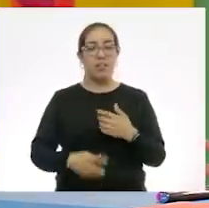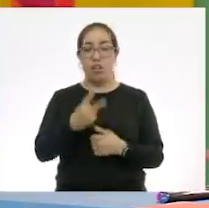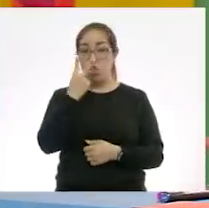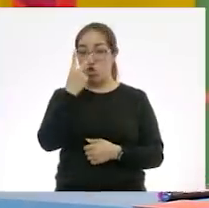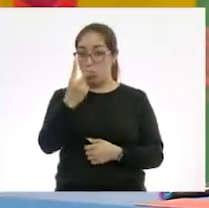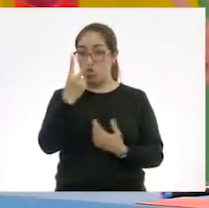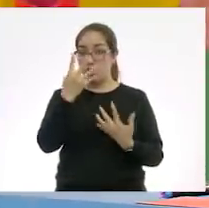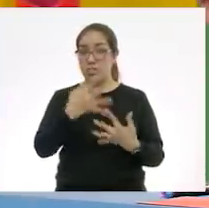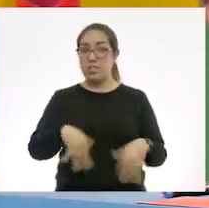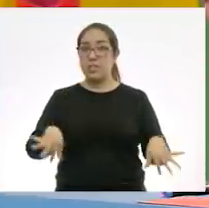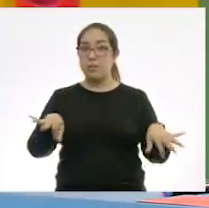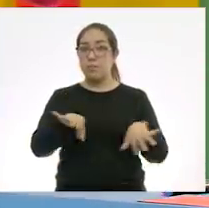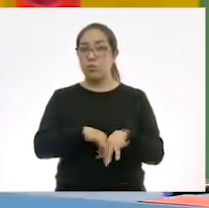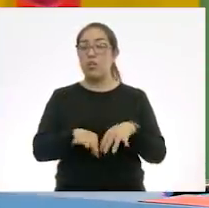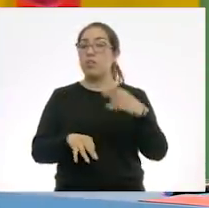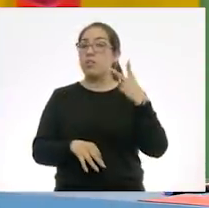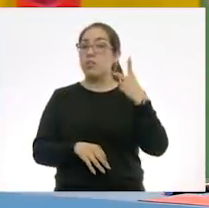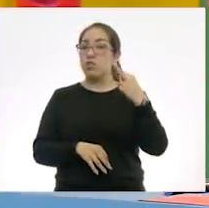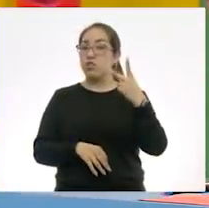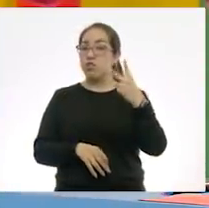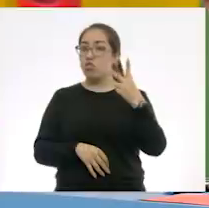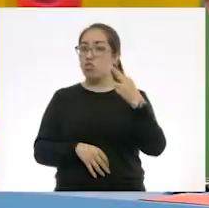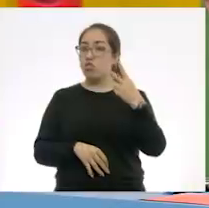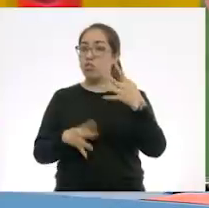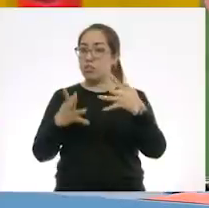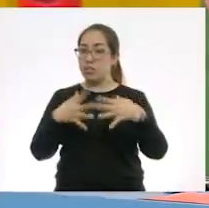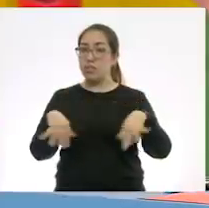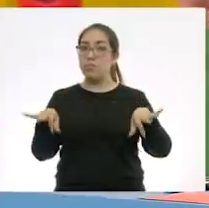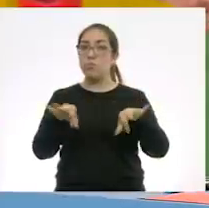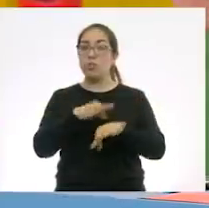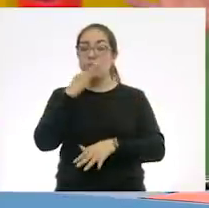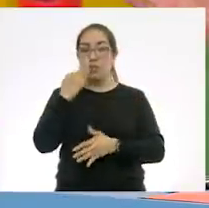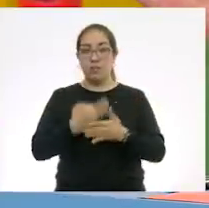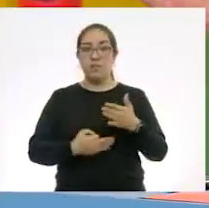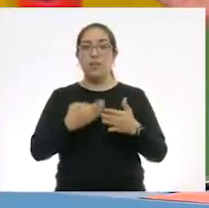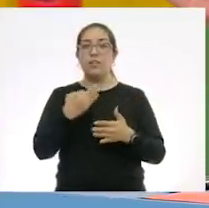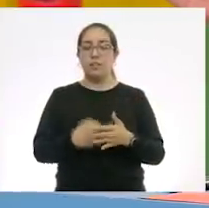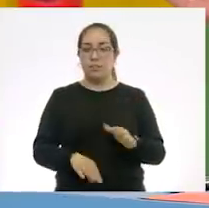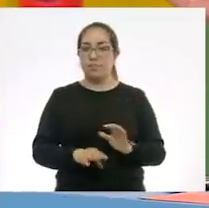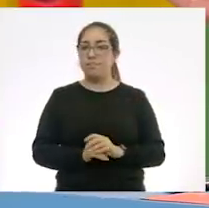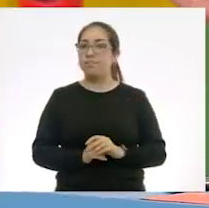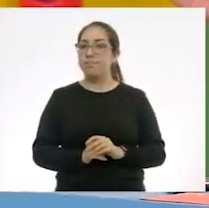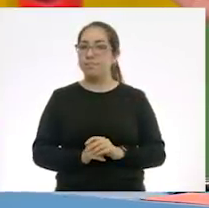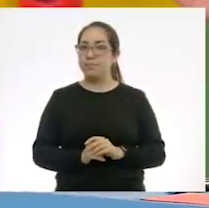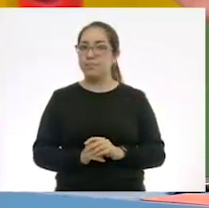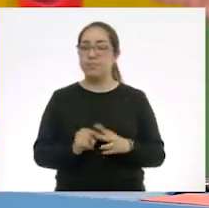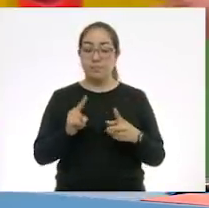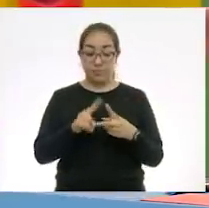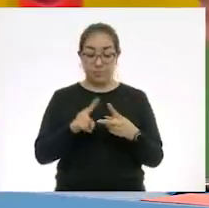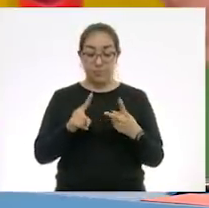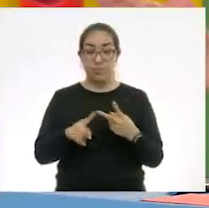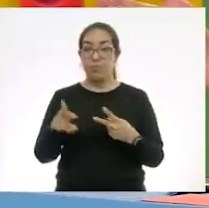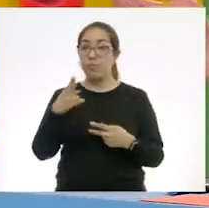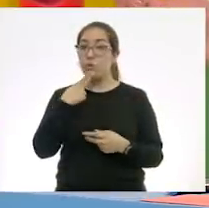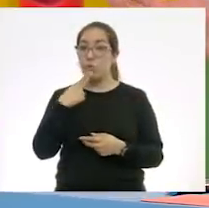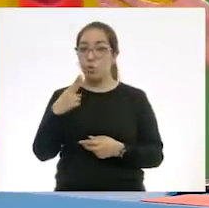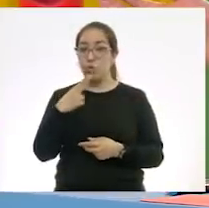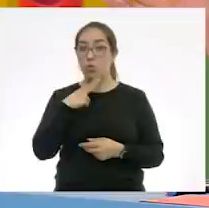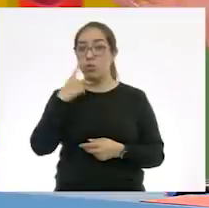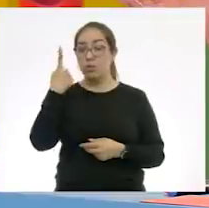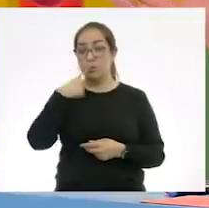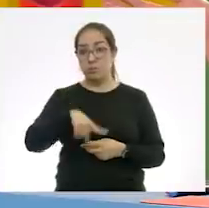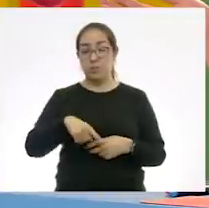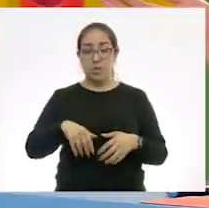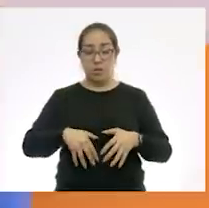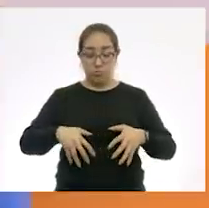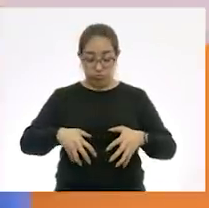la razón. Te estás olvidando de esos dos órganos muy importantes que daban una función o que apoyaban al